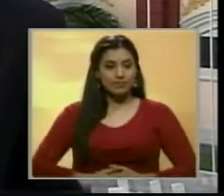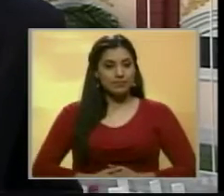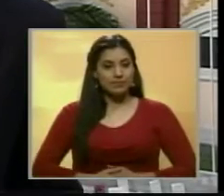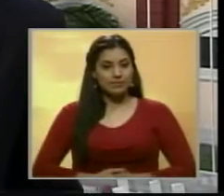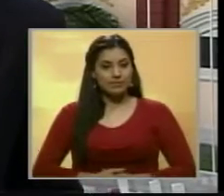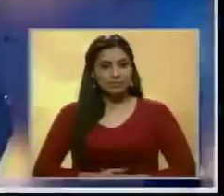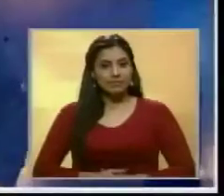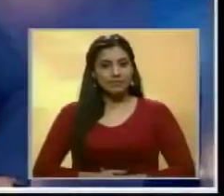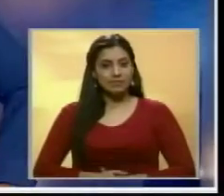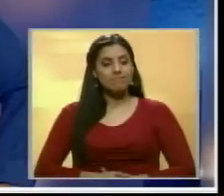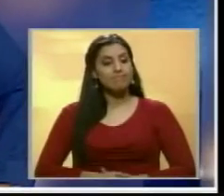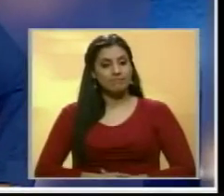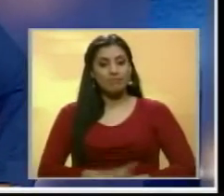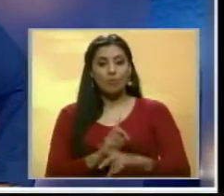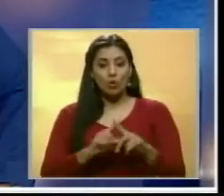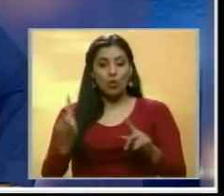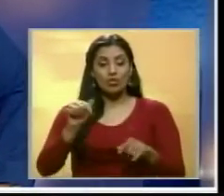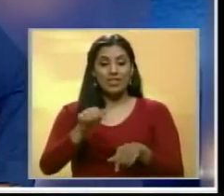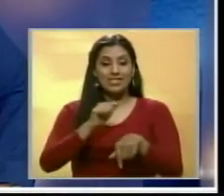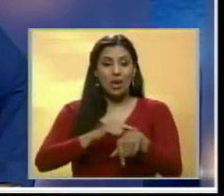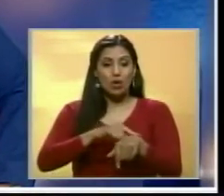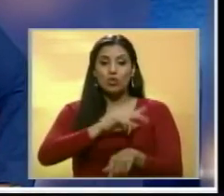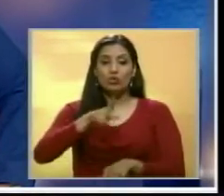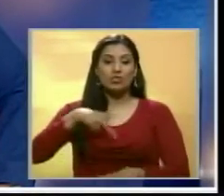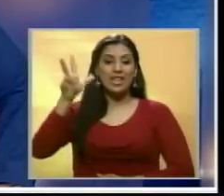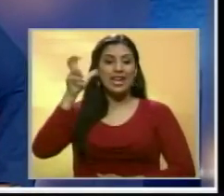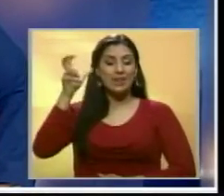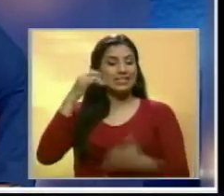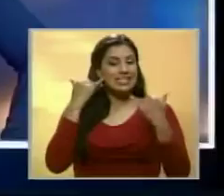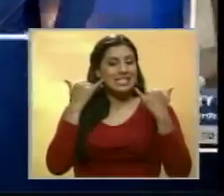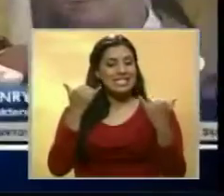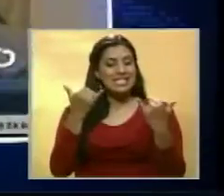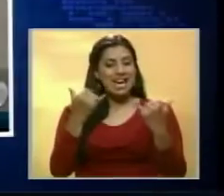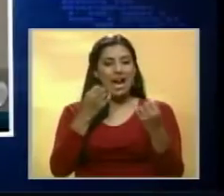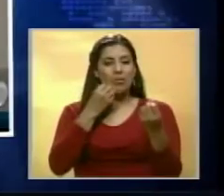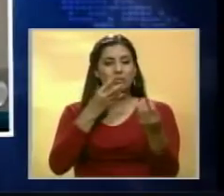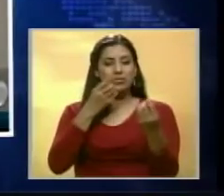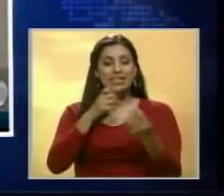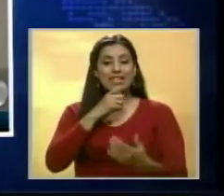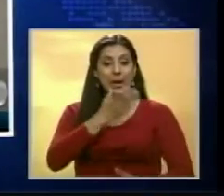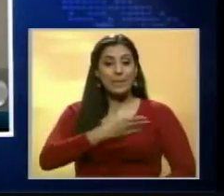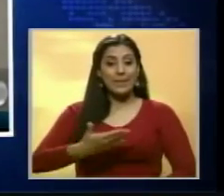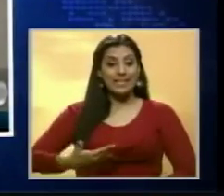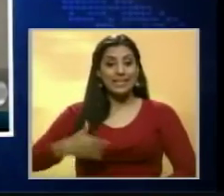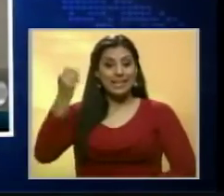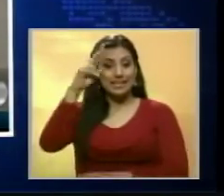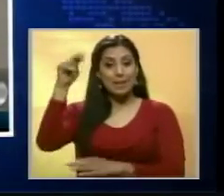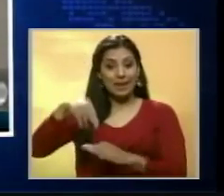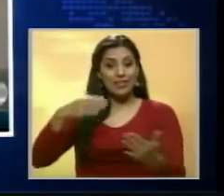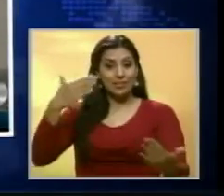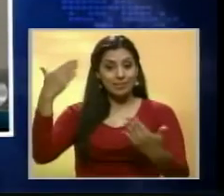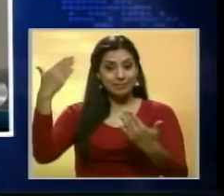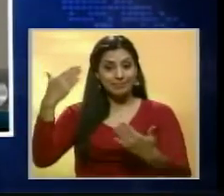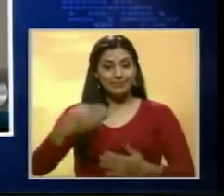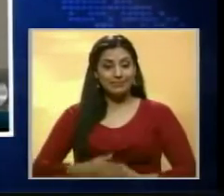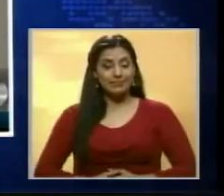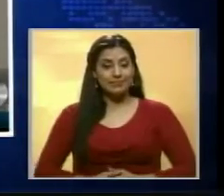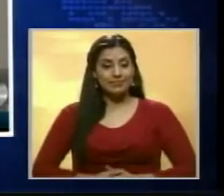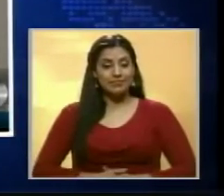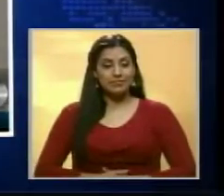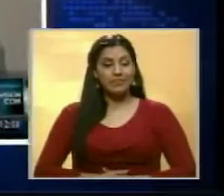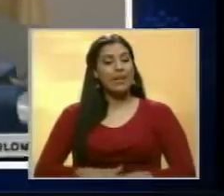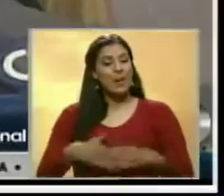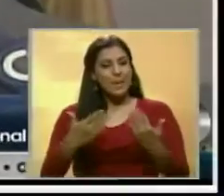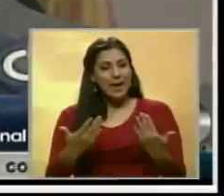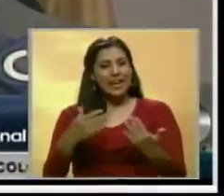Noticiero Venevisión. Y a esta hora vamos a escuchar de inmediato las declaraciones del presidente de la Asamblea Nacional, Henry Ramos Ayú.